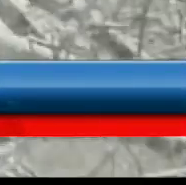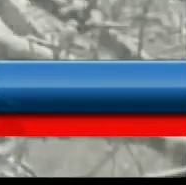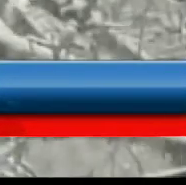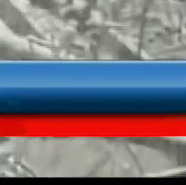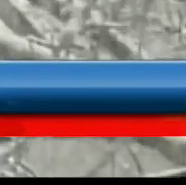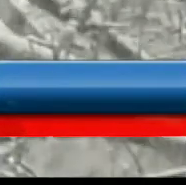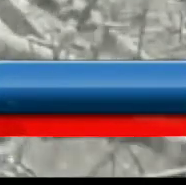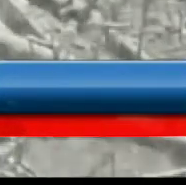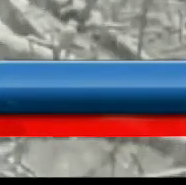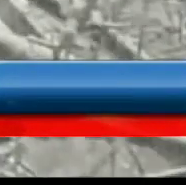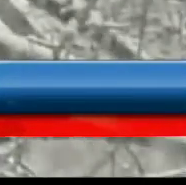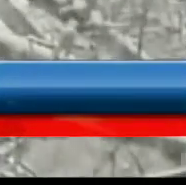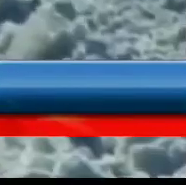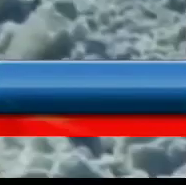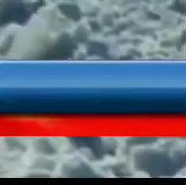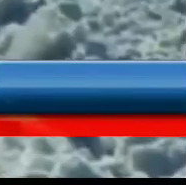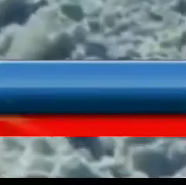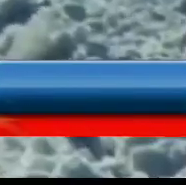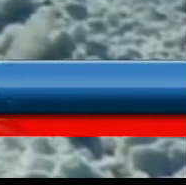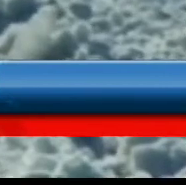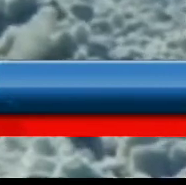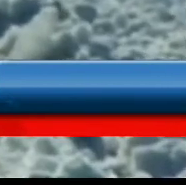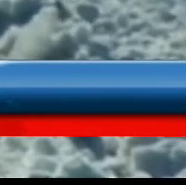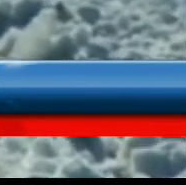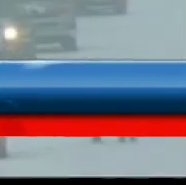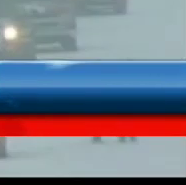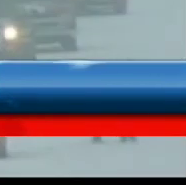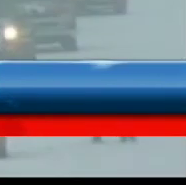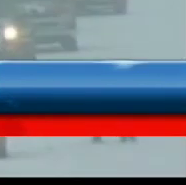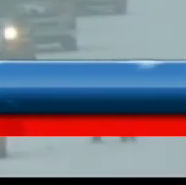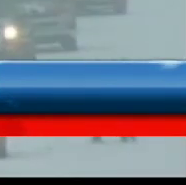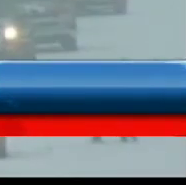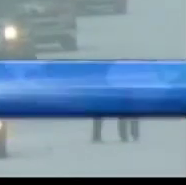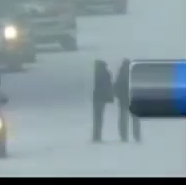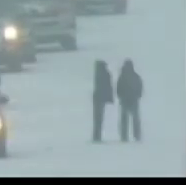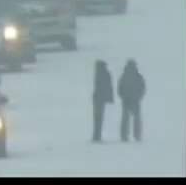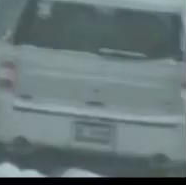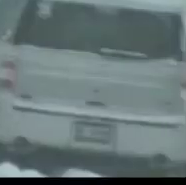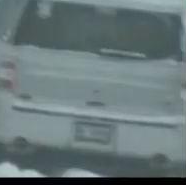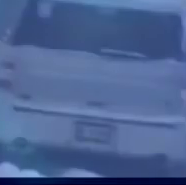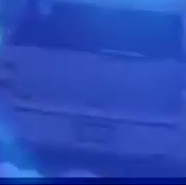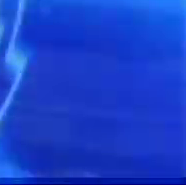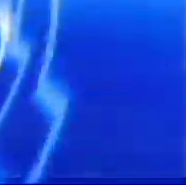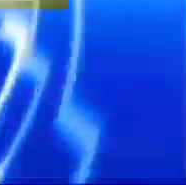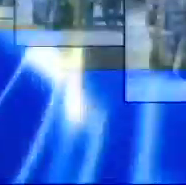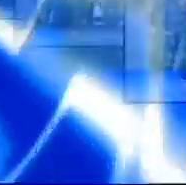Frío mortal, temperaturas gélidas recrudecen y desatan calamidad.